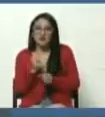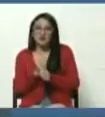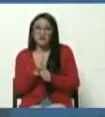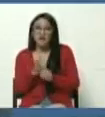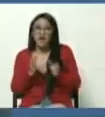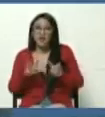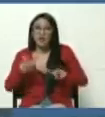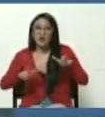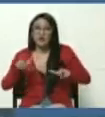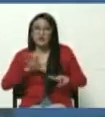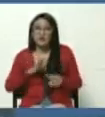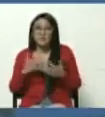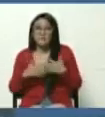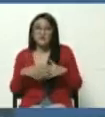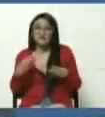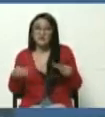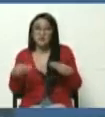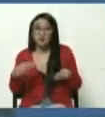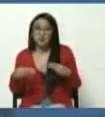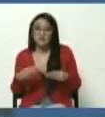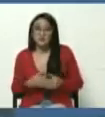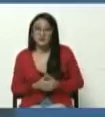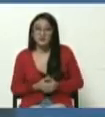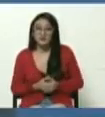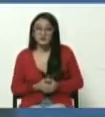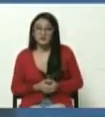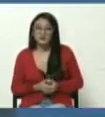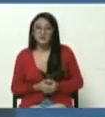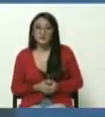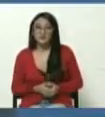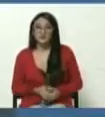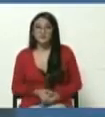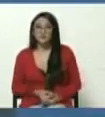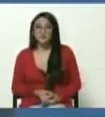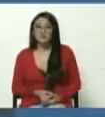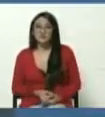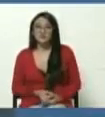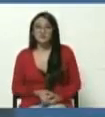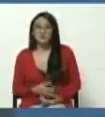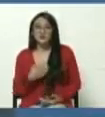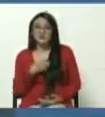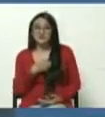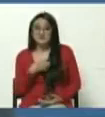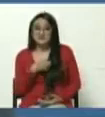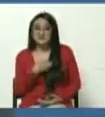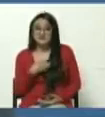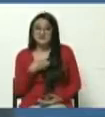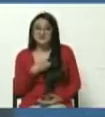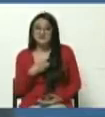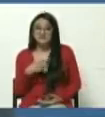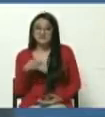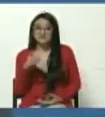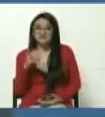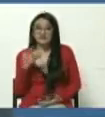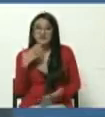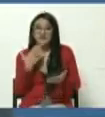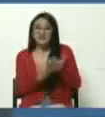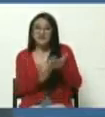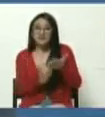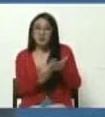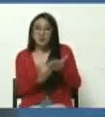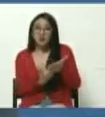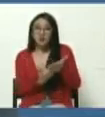Monómeros. Es bien conmovedor, o son conmovedores los